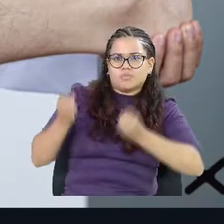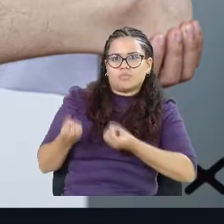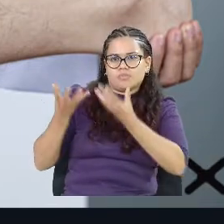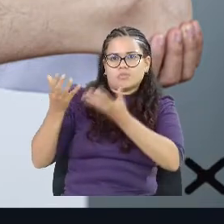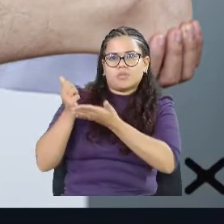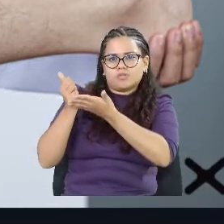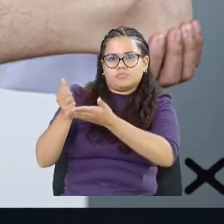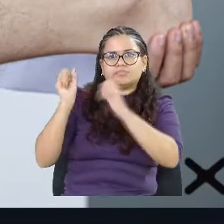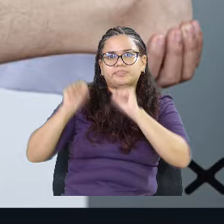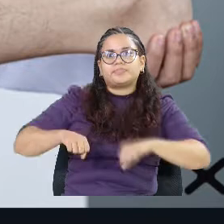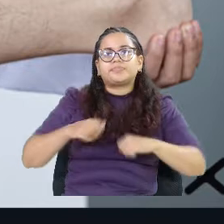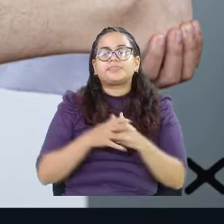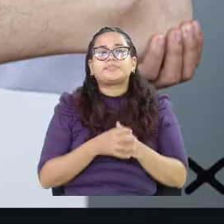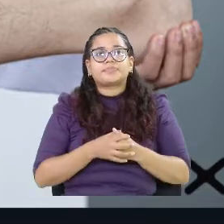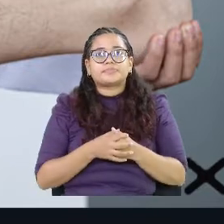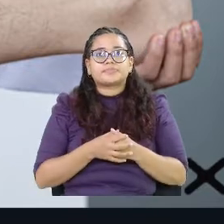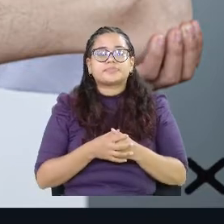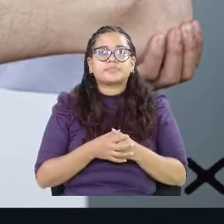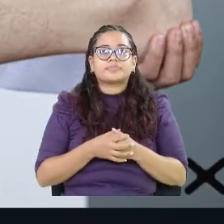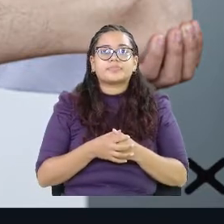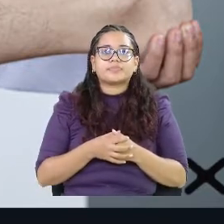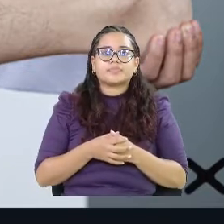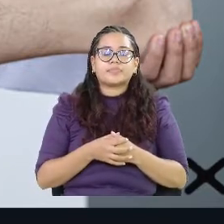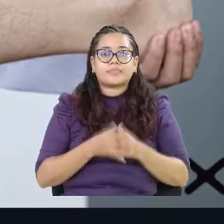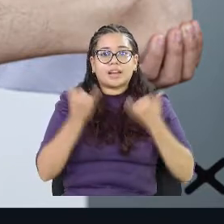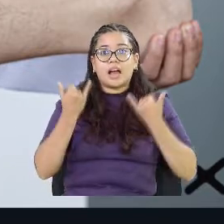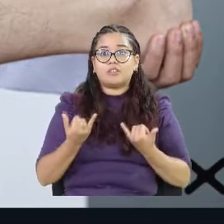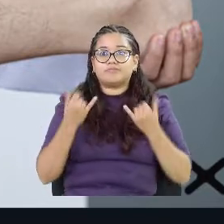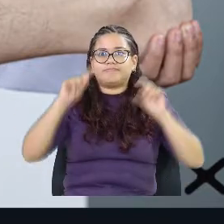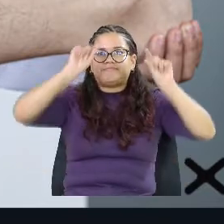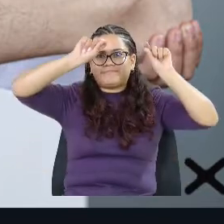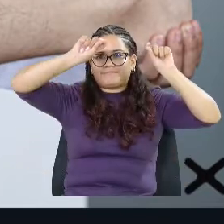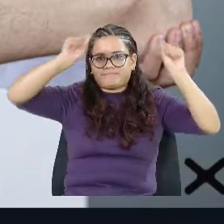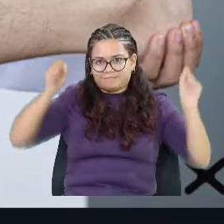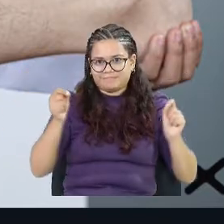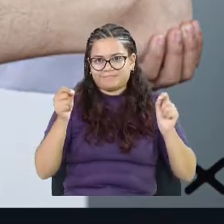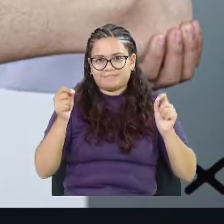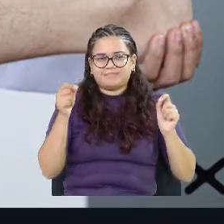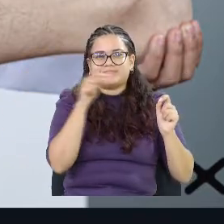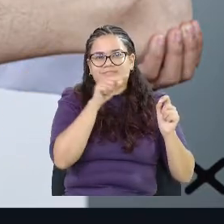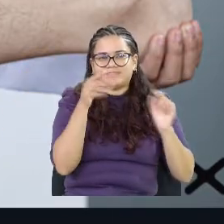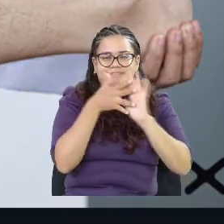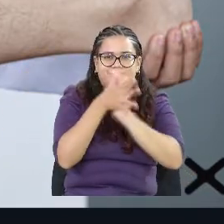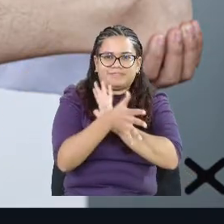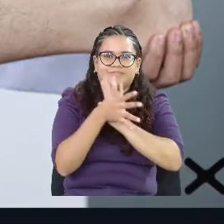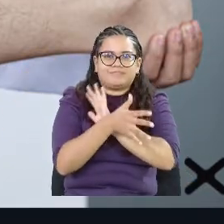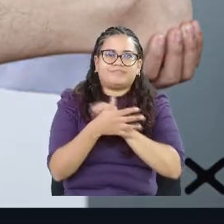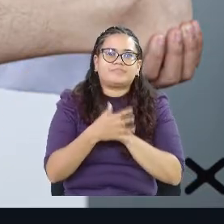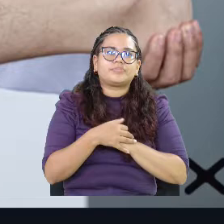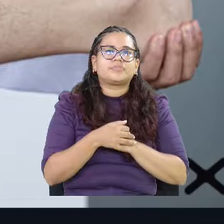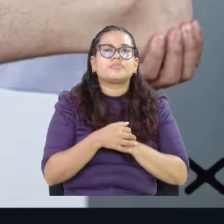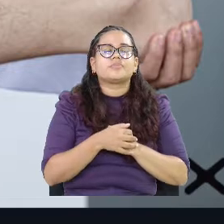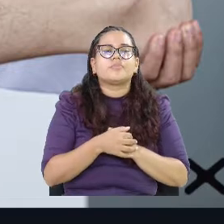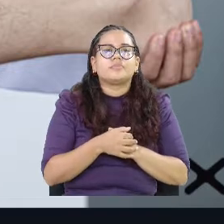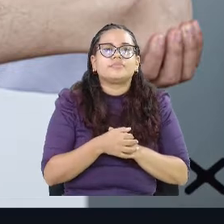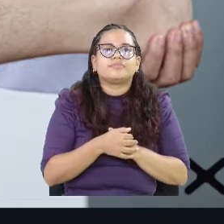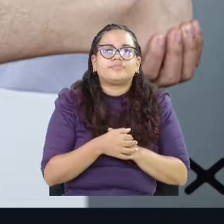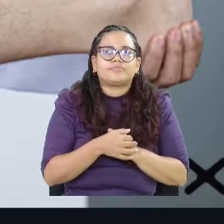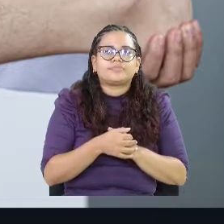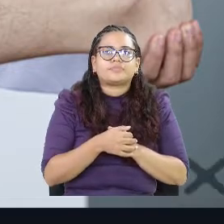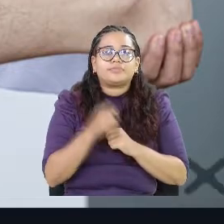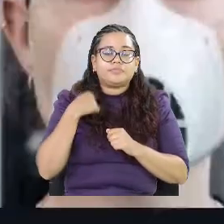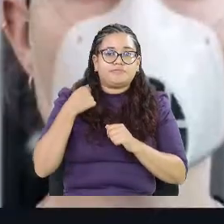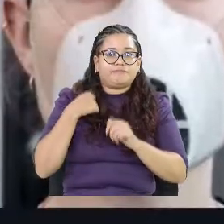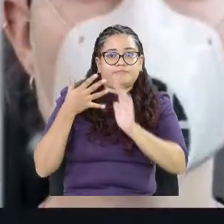esto. Entonces abro un paréntesis ahí con este aspecto y les voy a